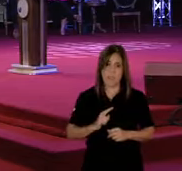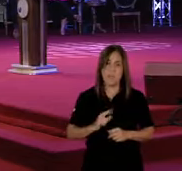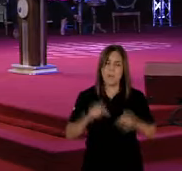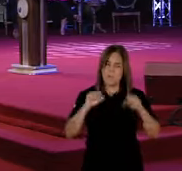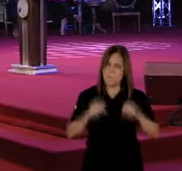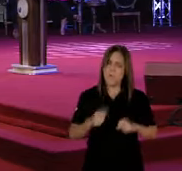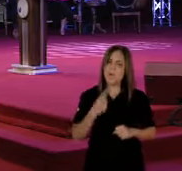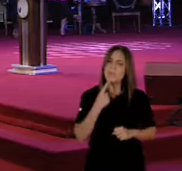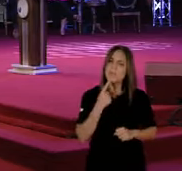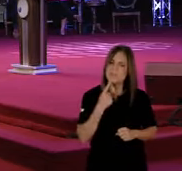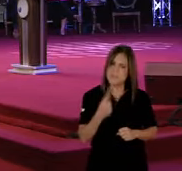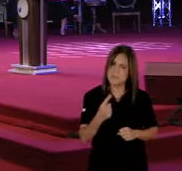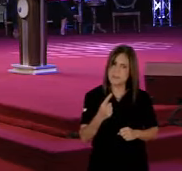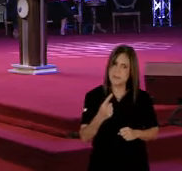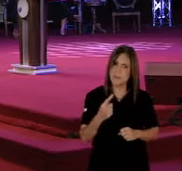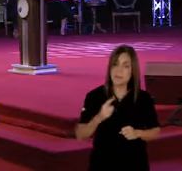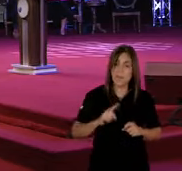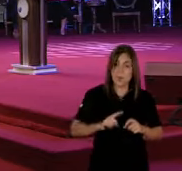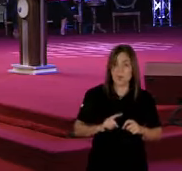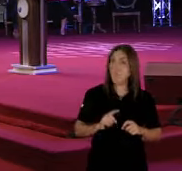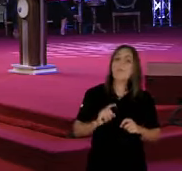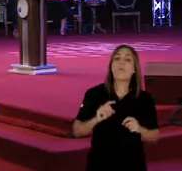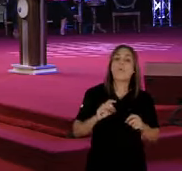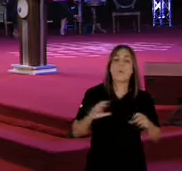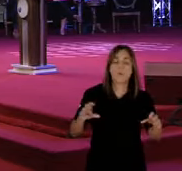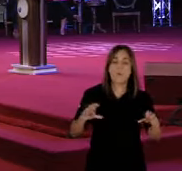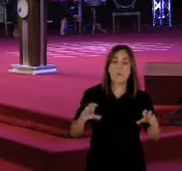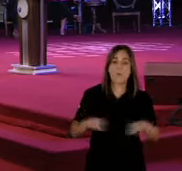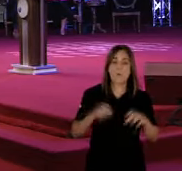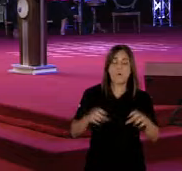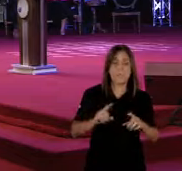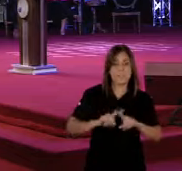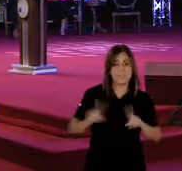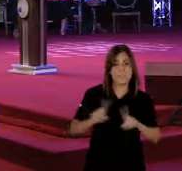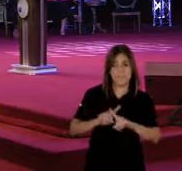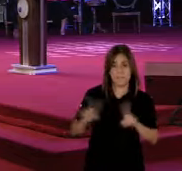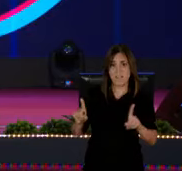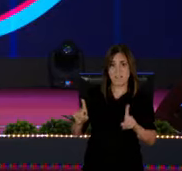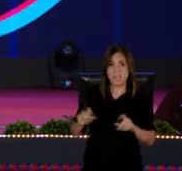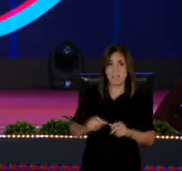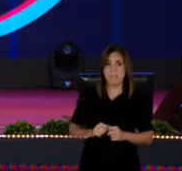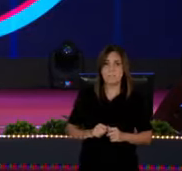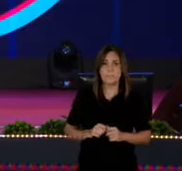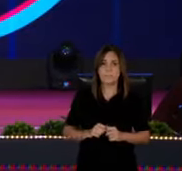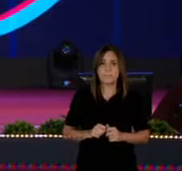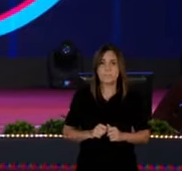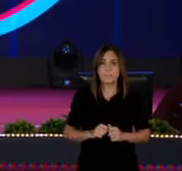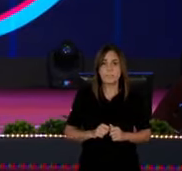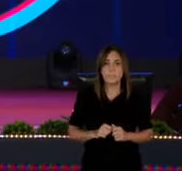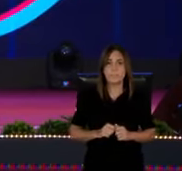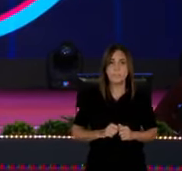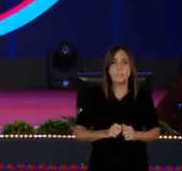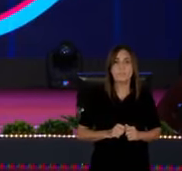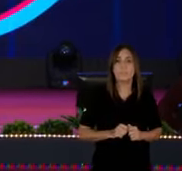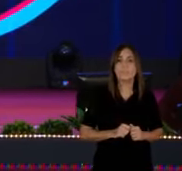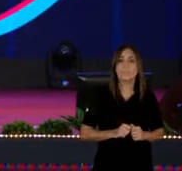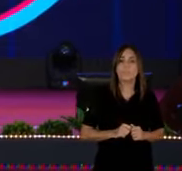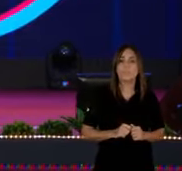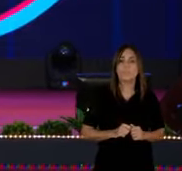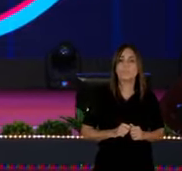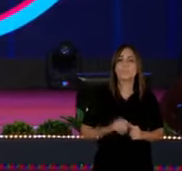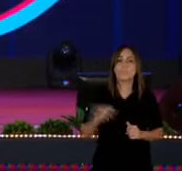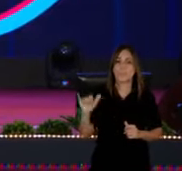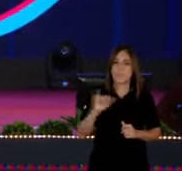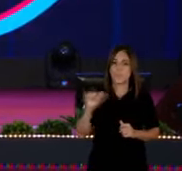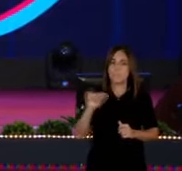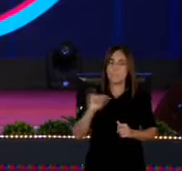más que nuestro apóstol, máximo representante del Evangelio en Puerto Rico y de la mujer de Dios en este país?